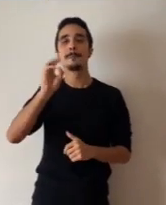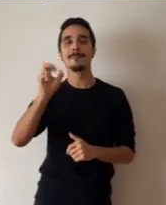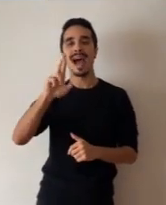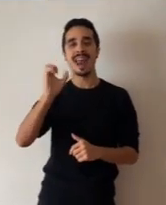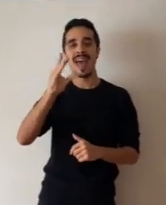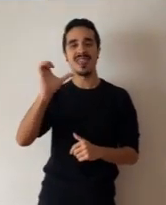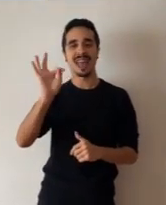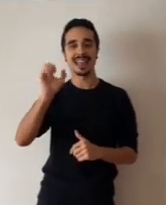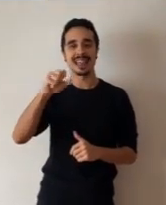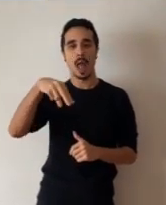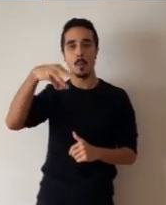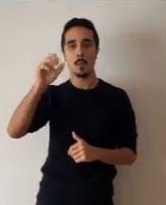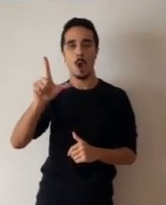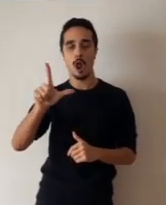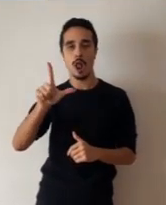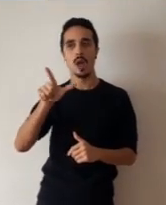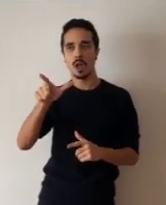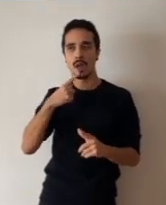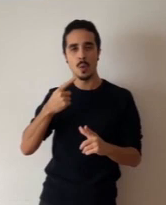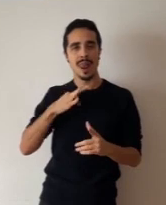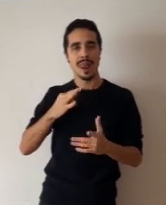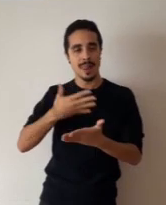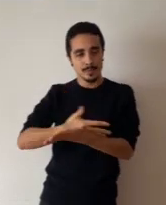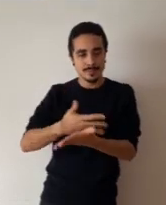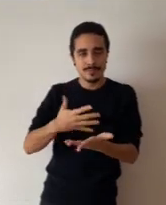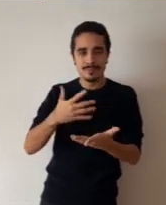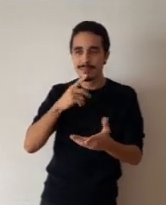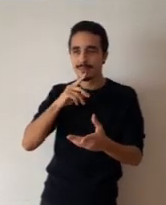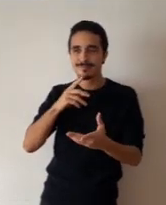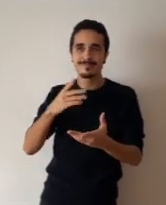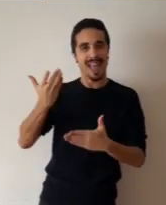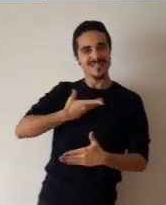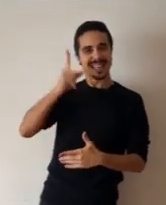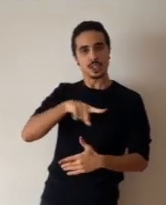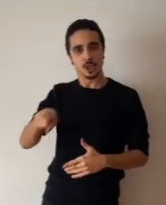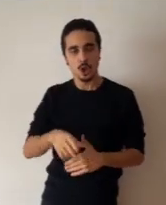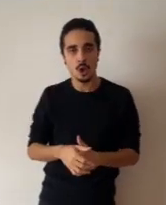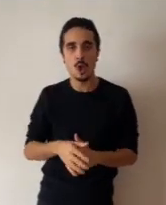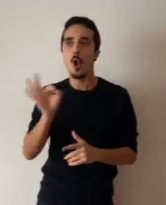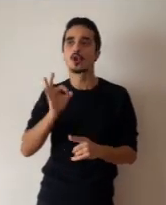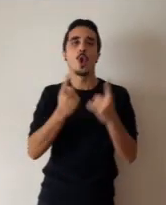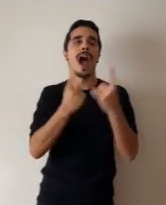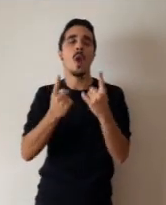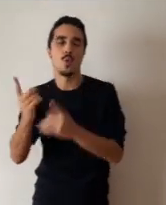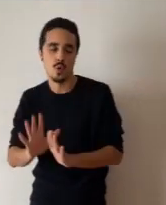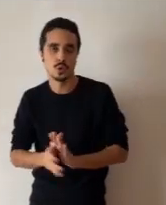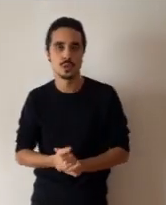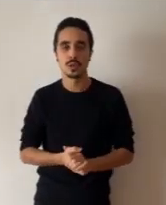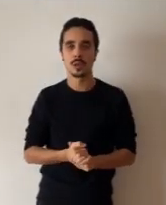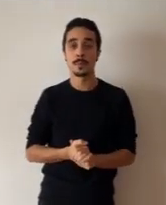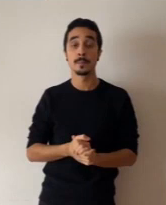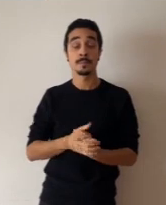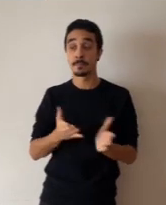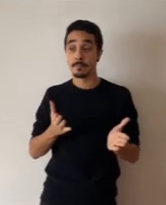Siguiente pregunta, ¿influye mucho el paracetamol en las medidas de los medidores continuos de glucosa? Si es que tiene